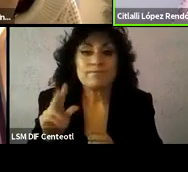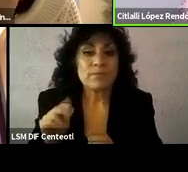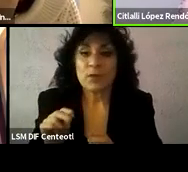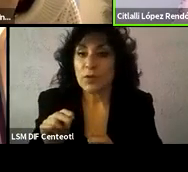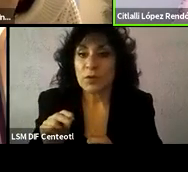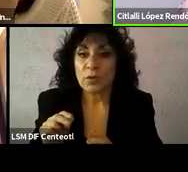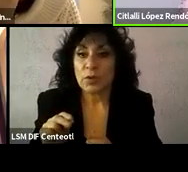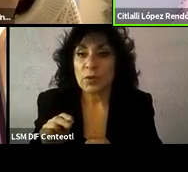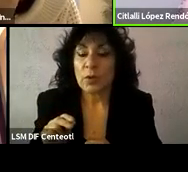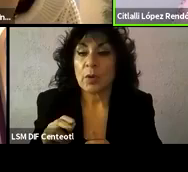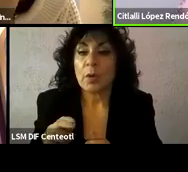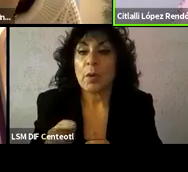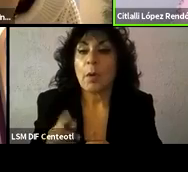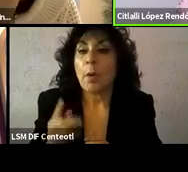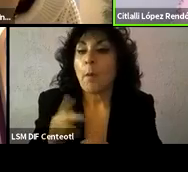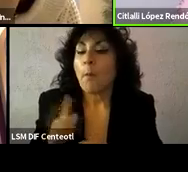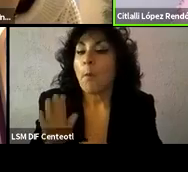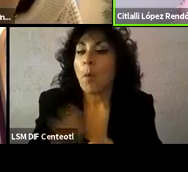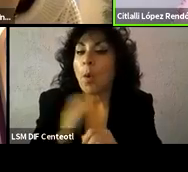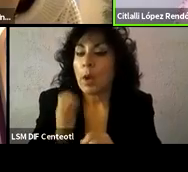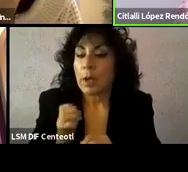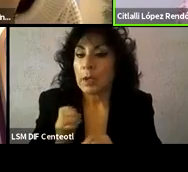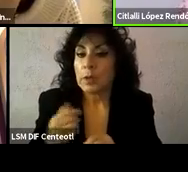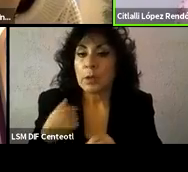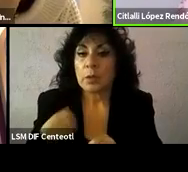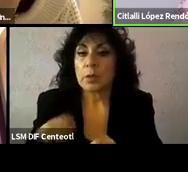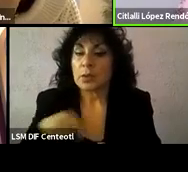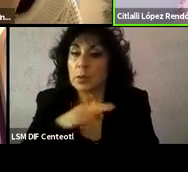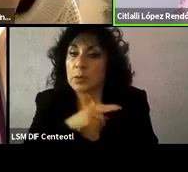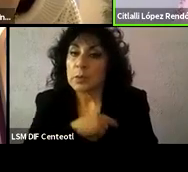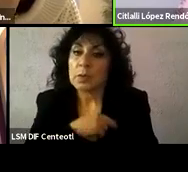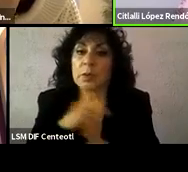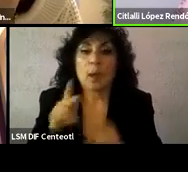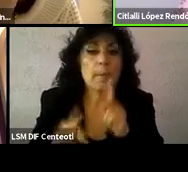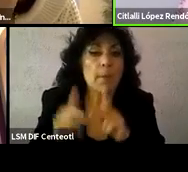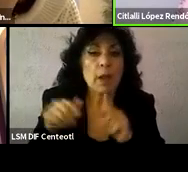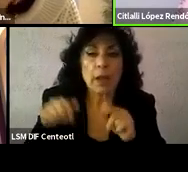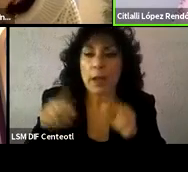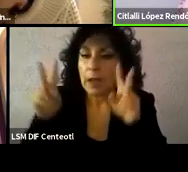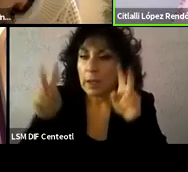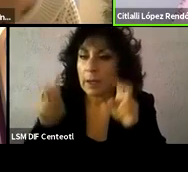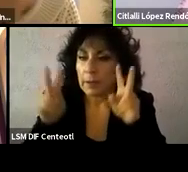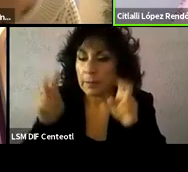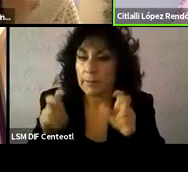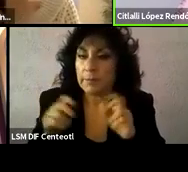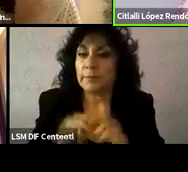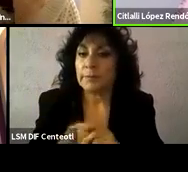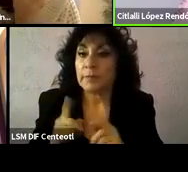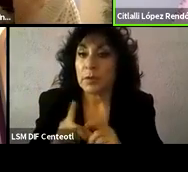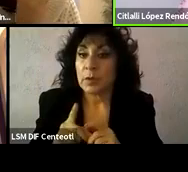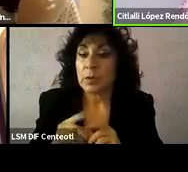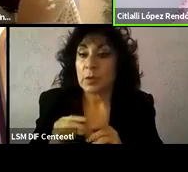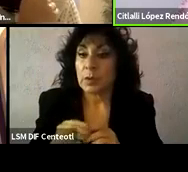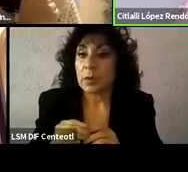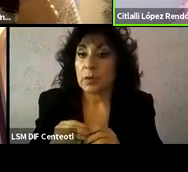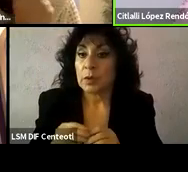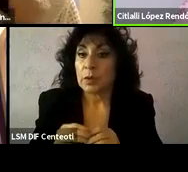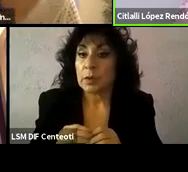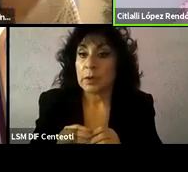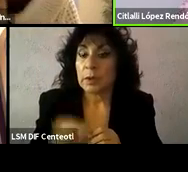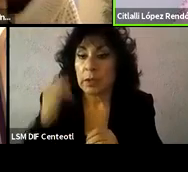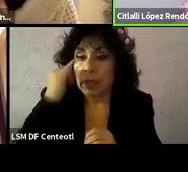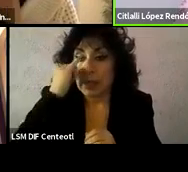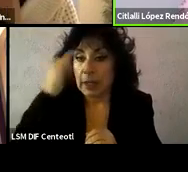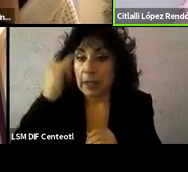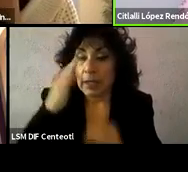Y en ese sentido, cuando platicábamos sobre este tema, la conclusión a la que llegábamos es que